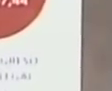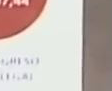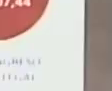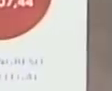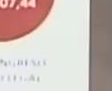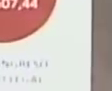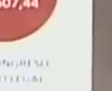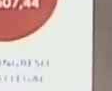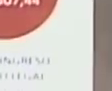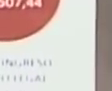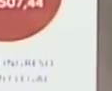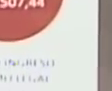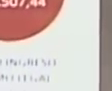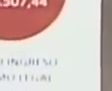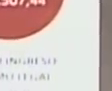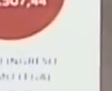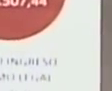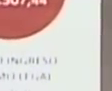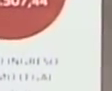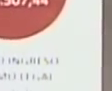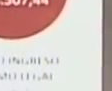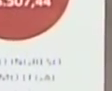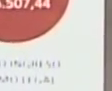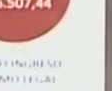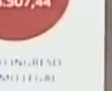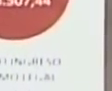30% de aumento del salario mínimo,